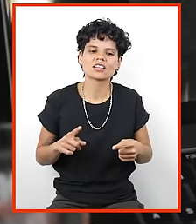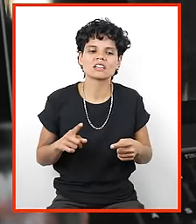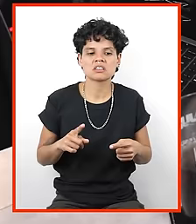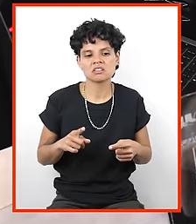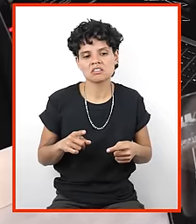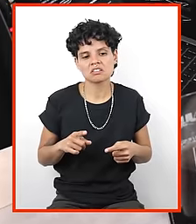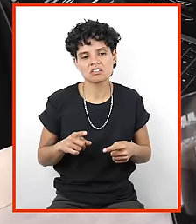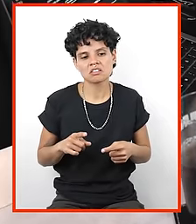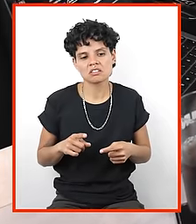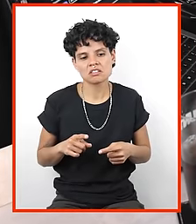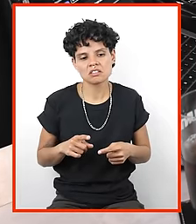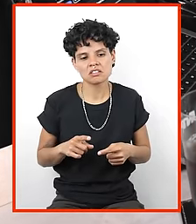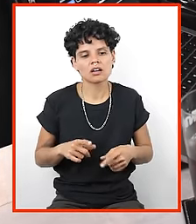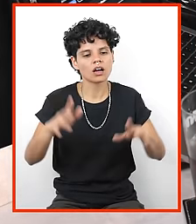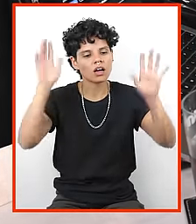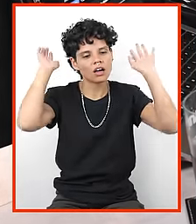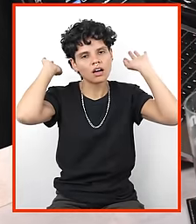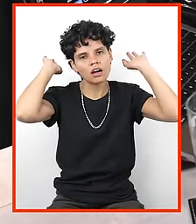Esa puede ser también.